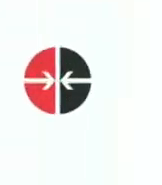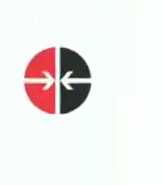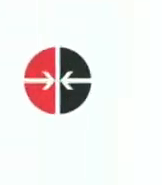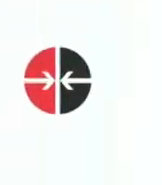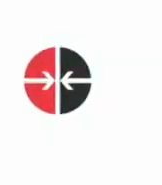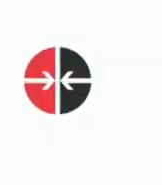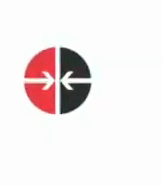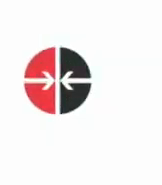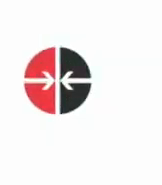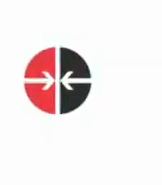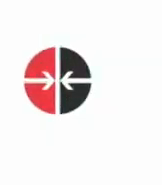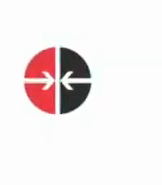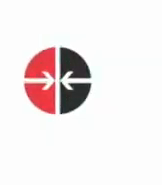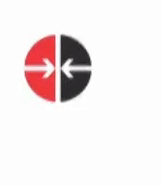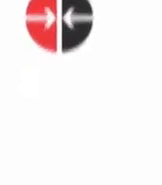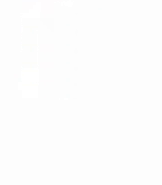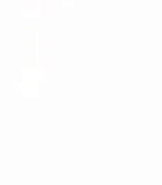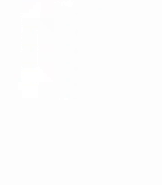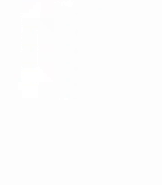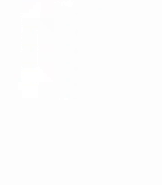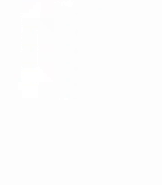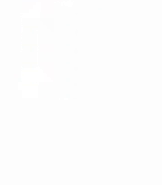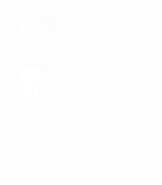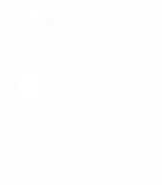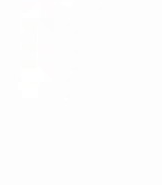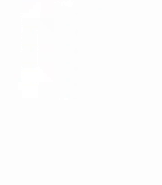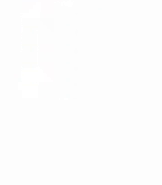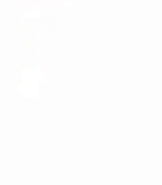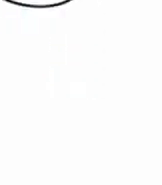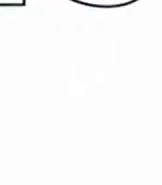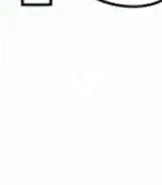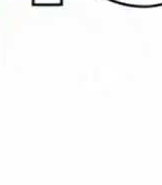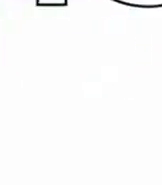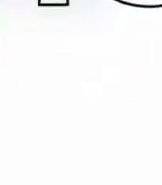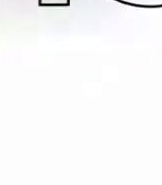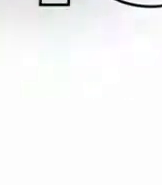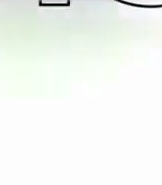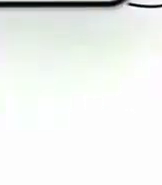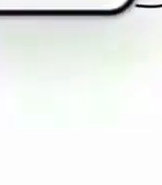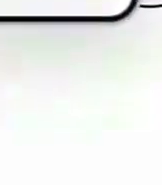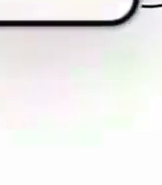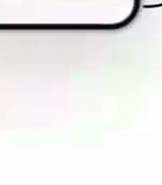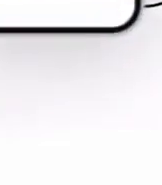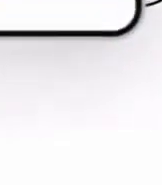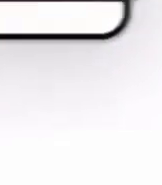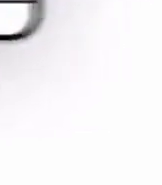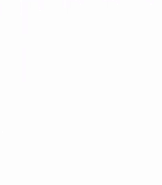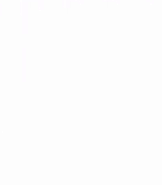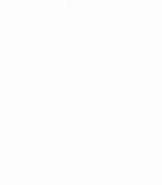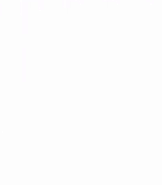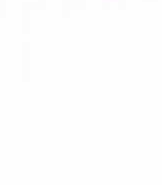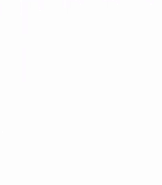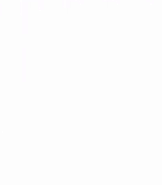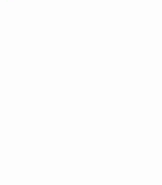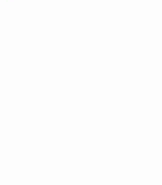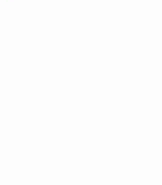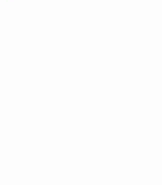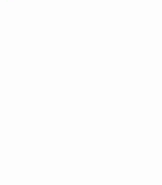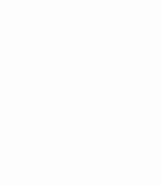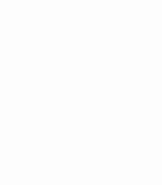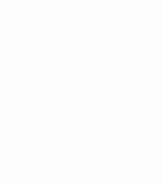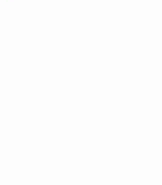al alcance de un clic o en la pantalla de tu móvil las noticias de Cuba y el mundo el análisis a profundidad de los acontecimientos